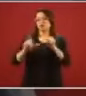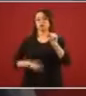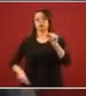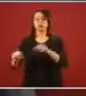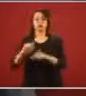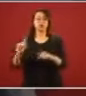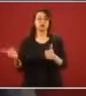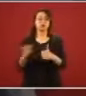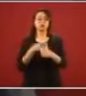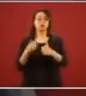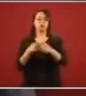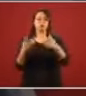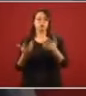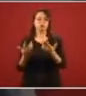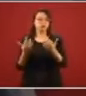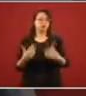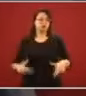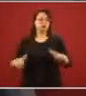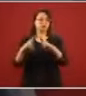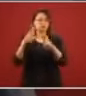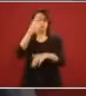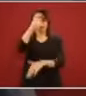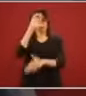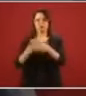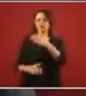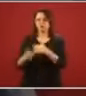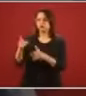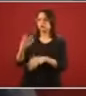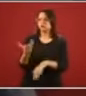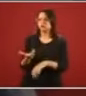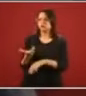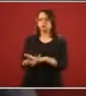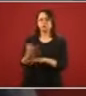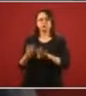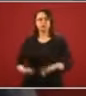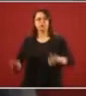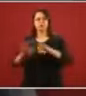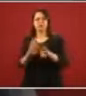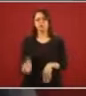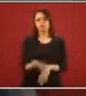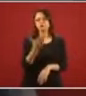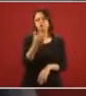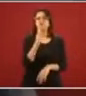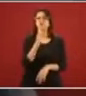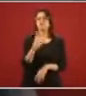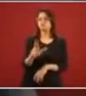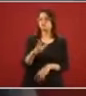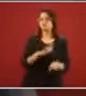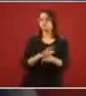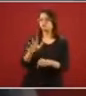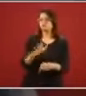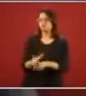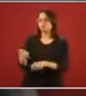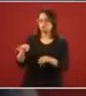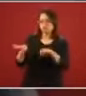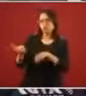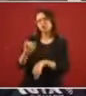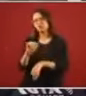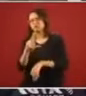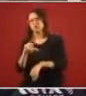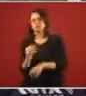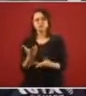México? La iglesia está haciendo su trabajo, no está haciendo su trabajo. ¿Qué le responde? El Estado no solamente es el gobierno de la República.